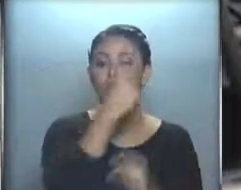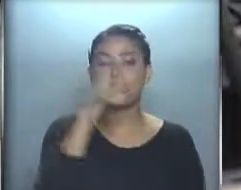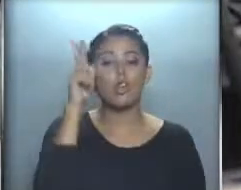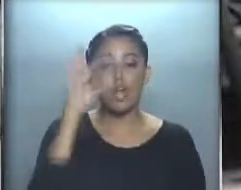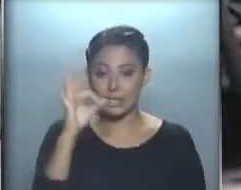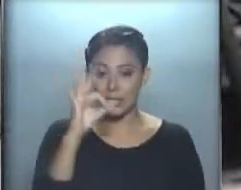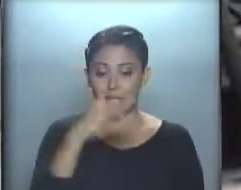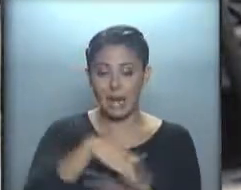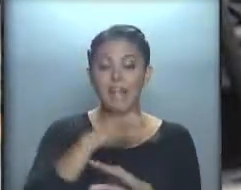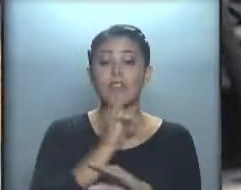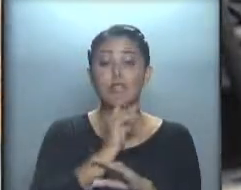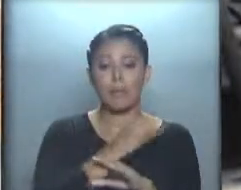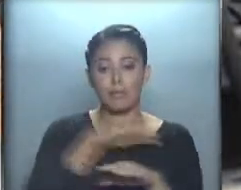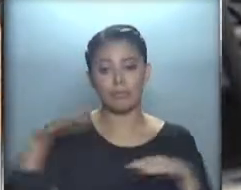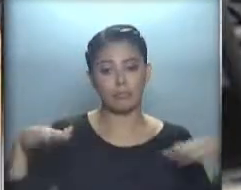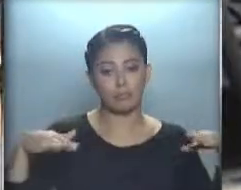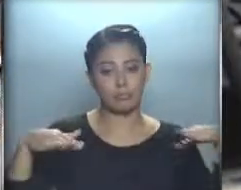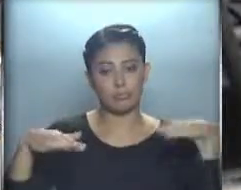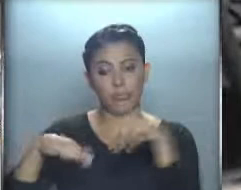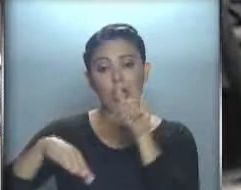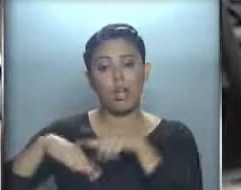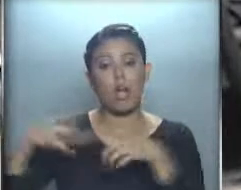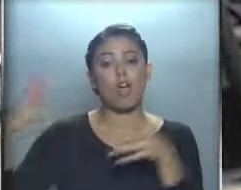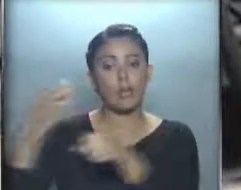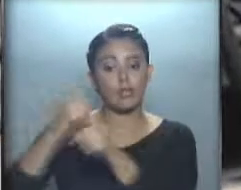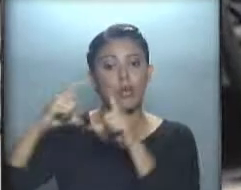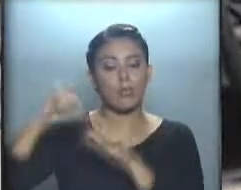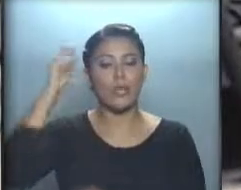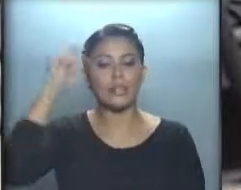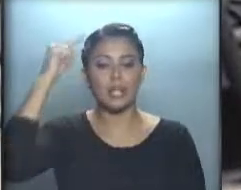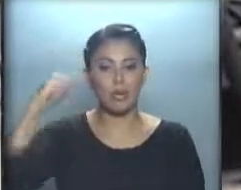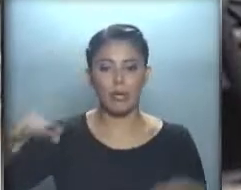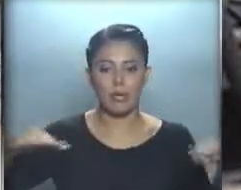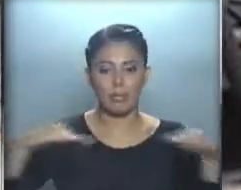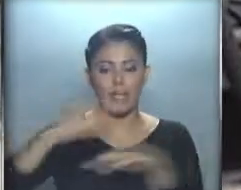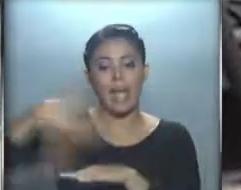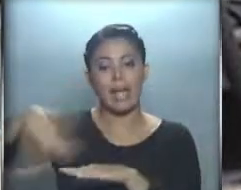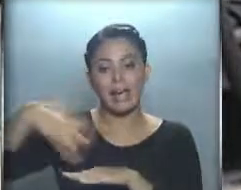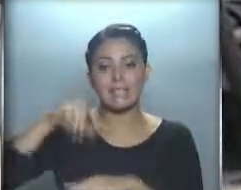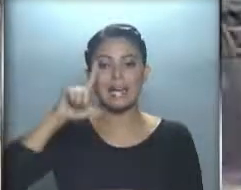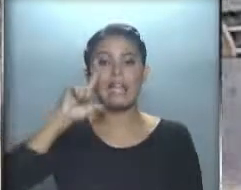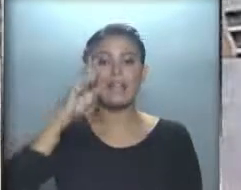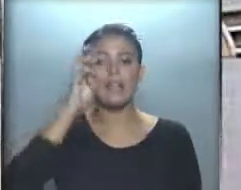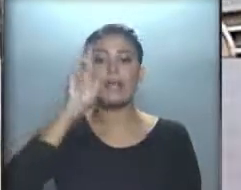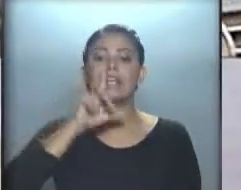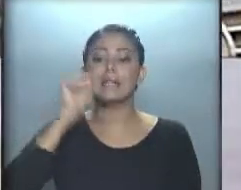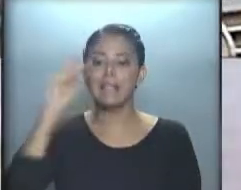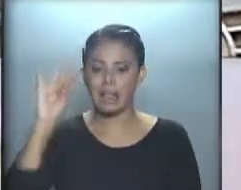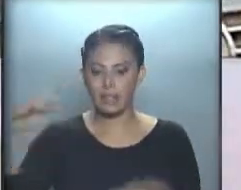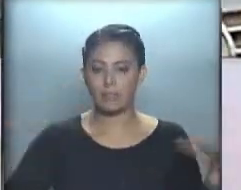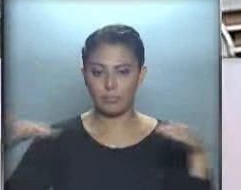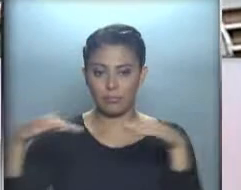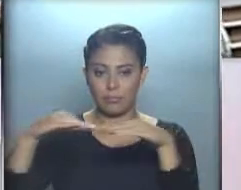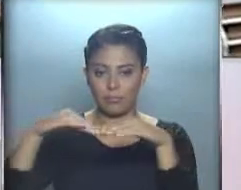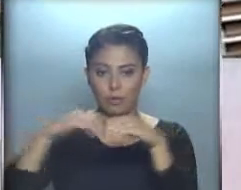venía por la calle tucumán embiste al colectivo de la línea 39 que venía por la calle libertad en este momento